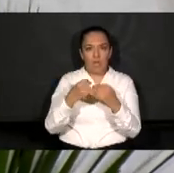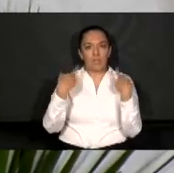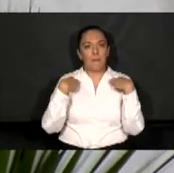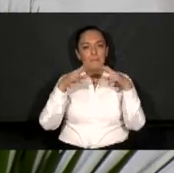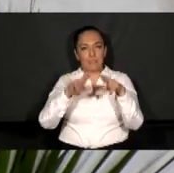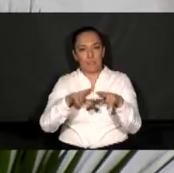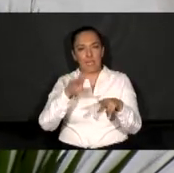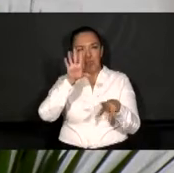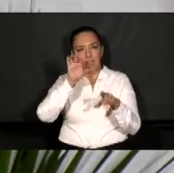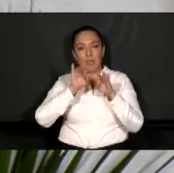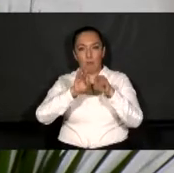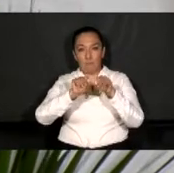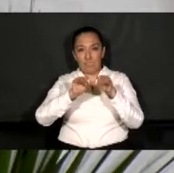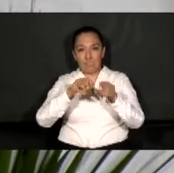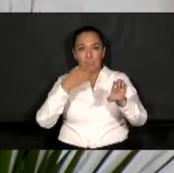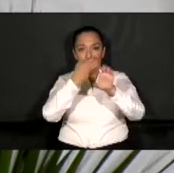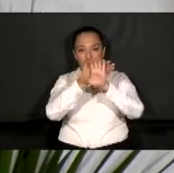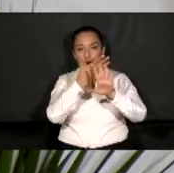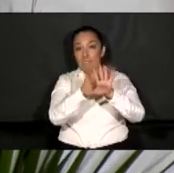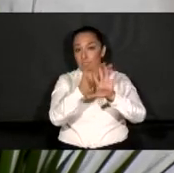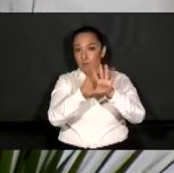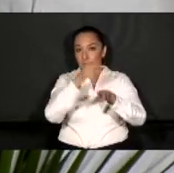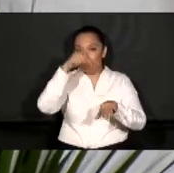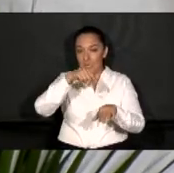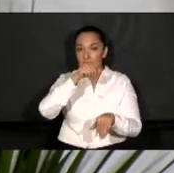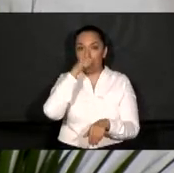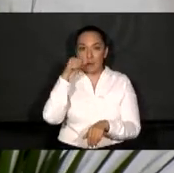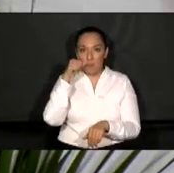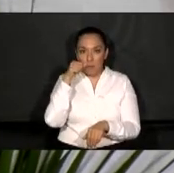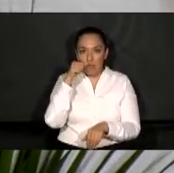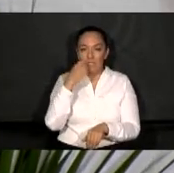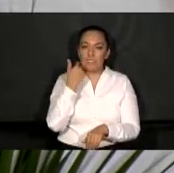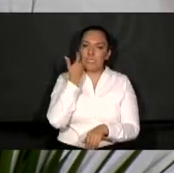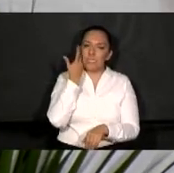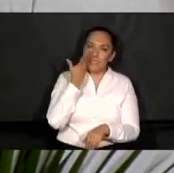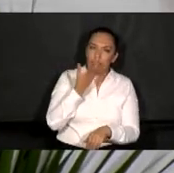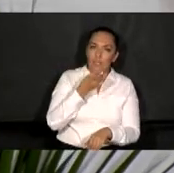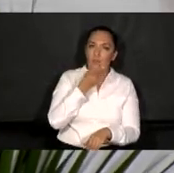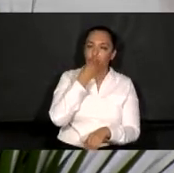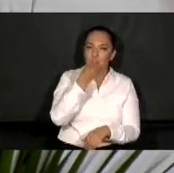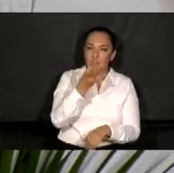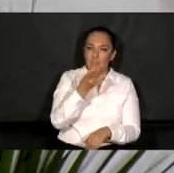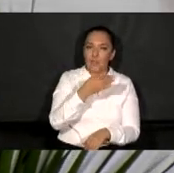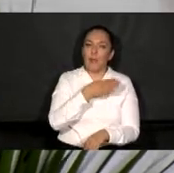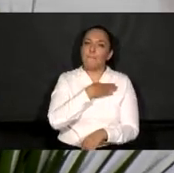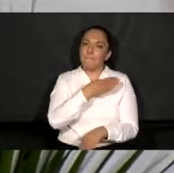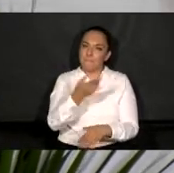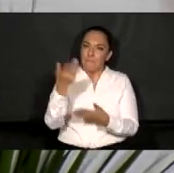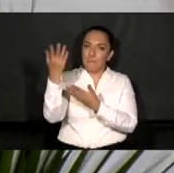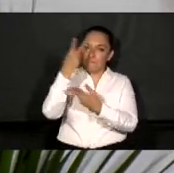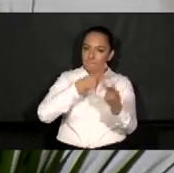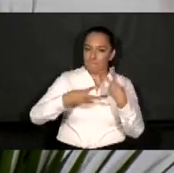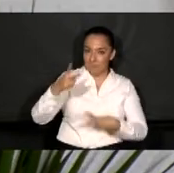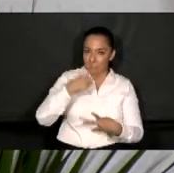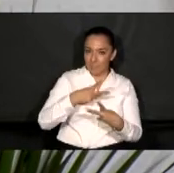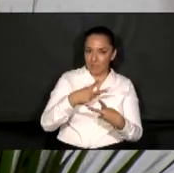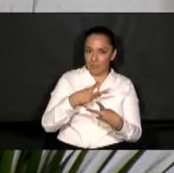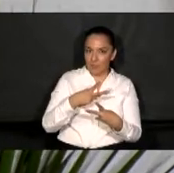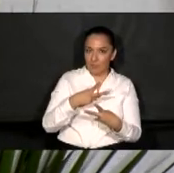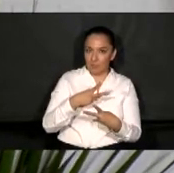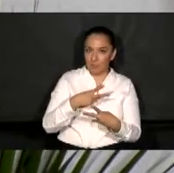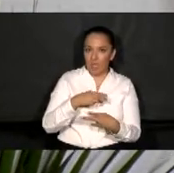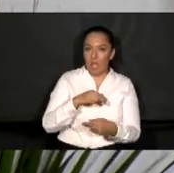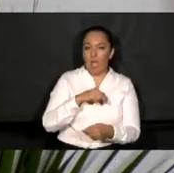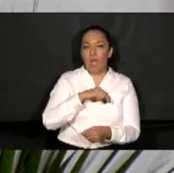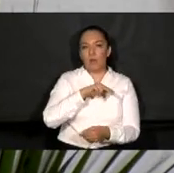de los Estados Unidos en Ciudad Juárez y quiero darle la bienvenida con mucho cariño a nuestro